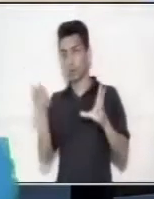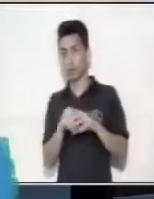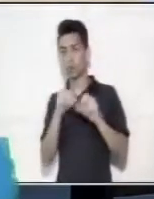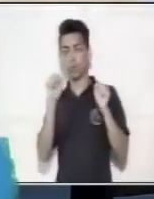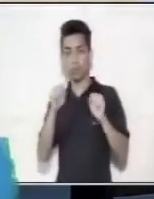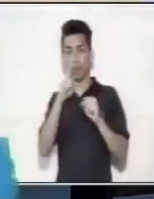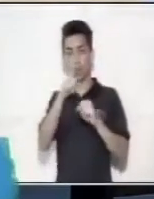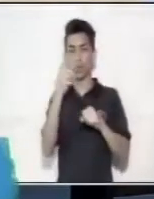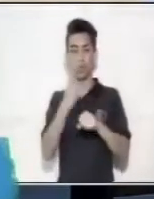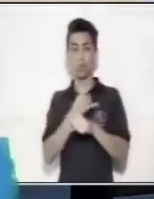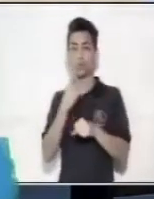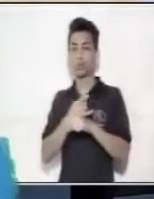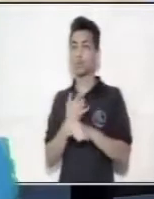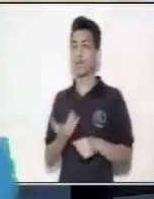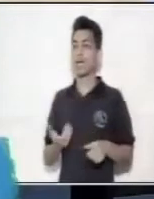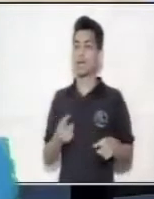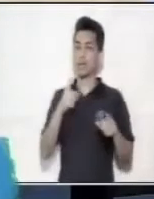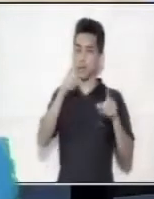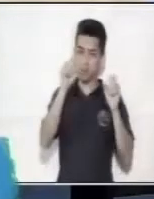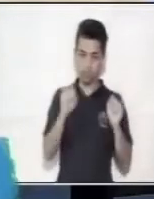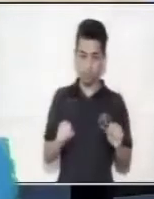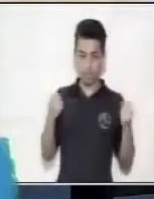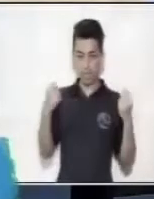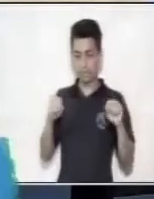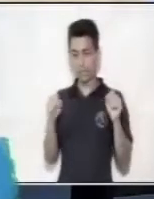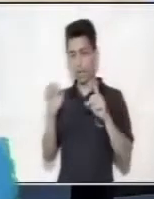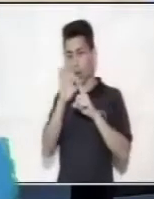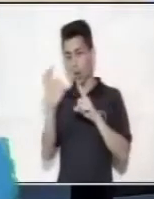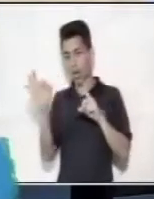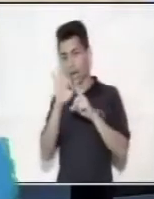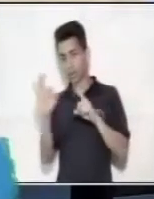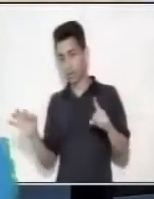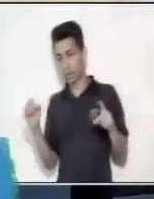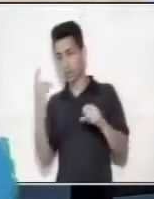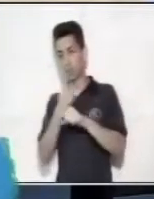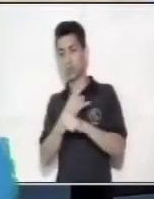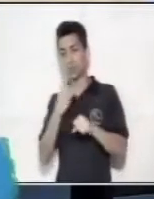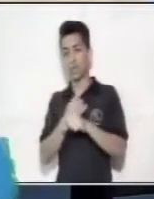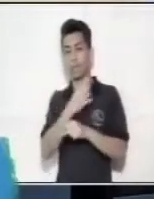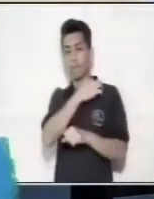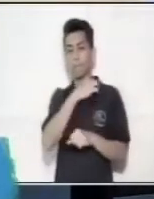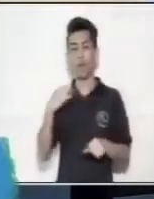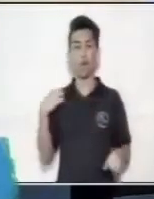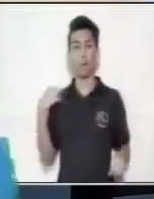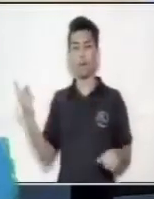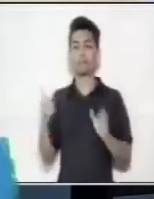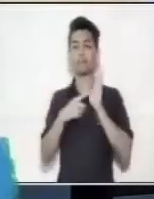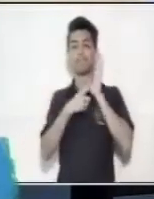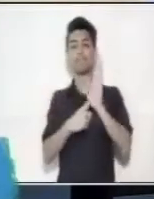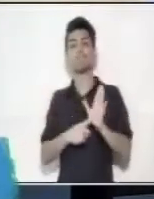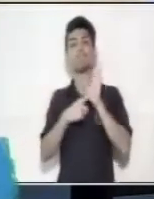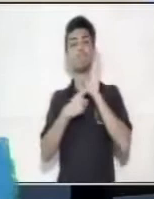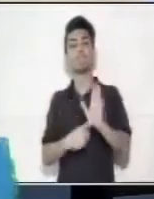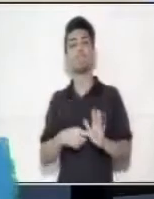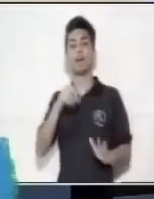utilizarlos. Haz oraciones usando estos pronombres demostrativos.